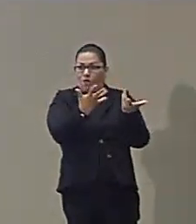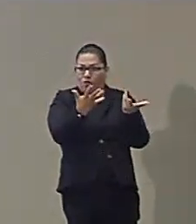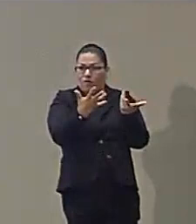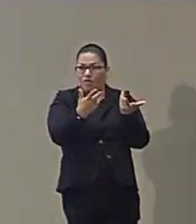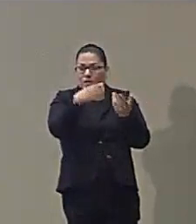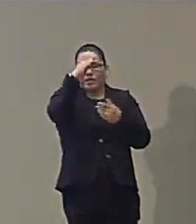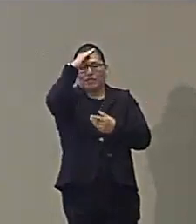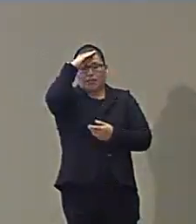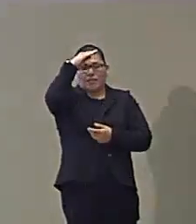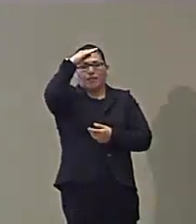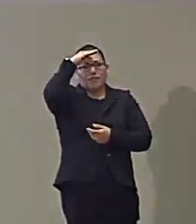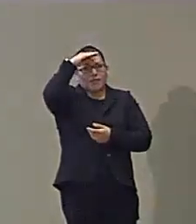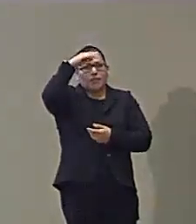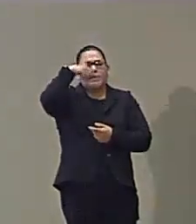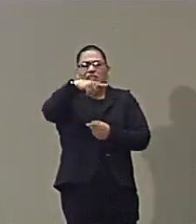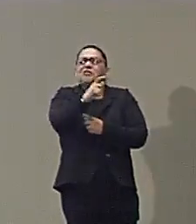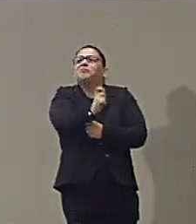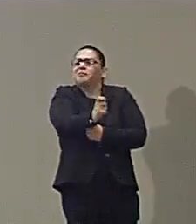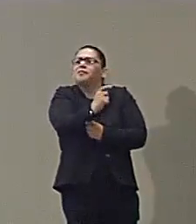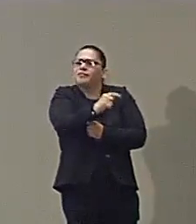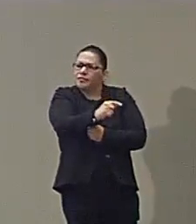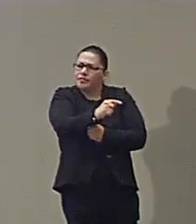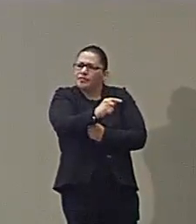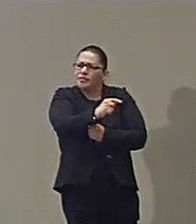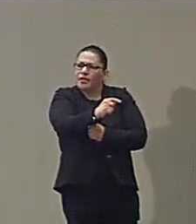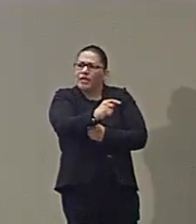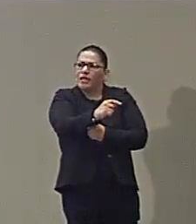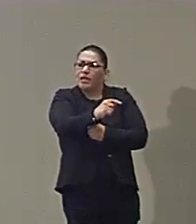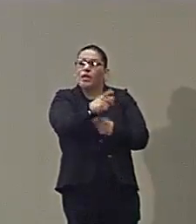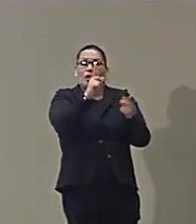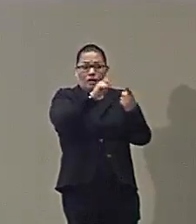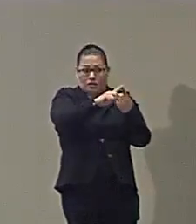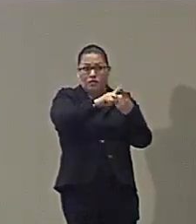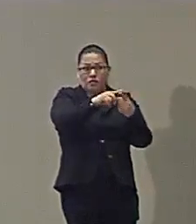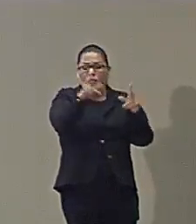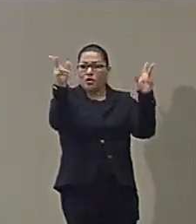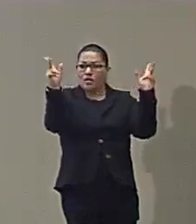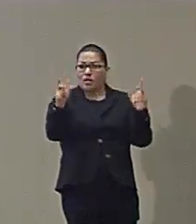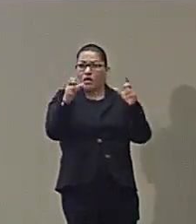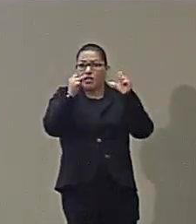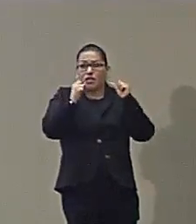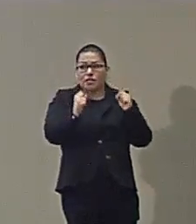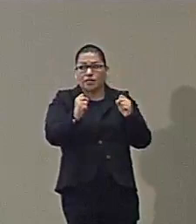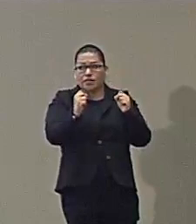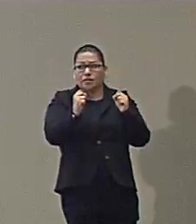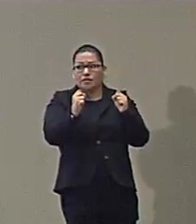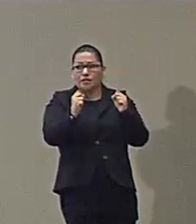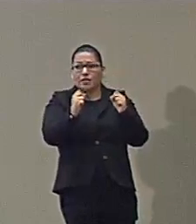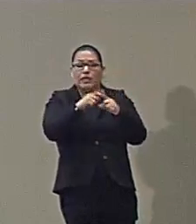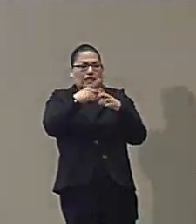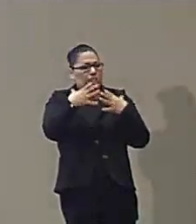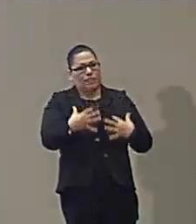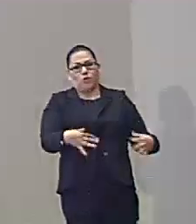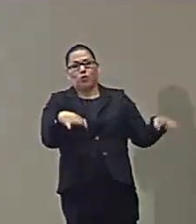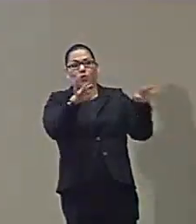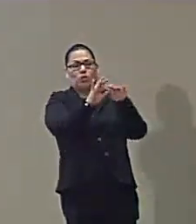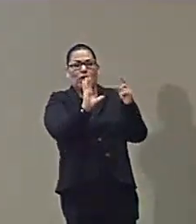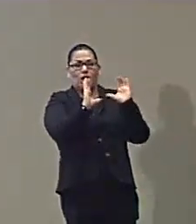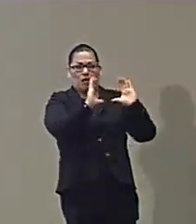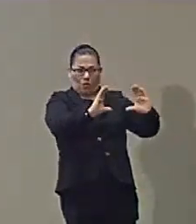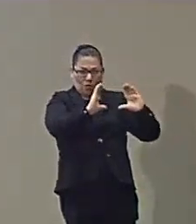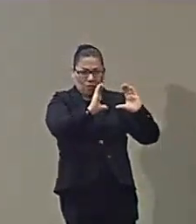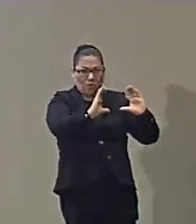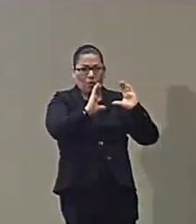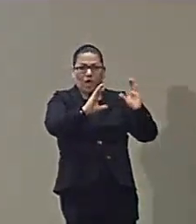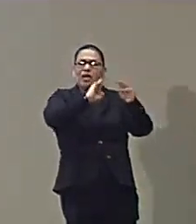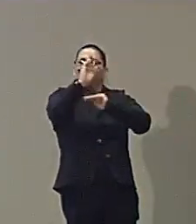reflexionando sobre el particular sin duda el tema de seguridad eso es importantísimo es lo tenemos que cuidar el mundo